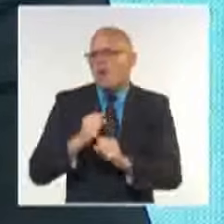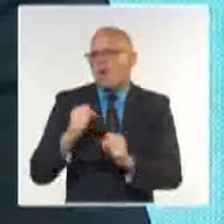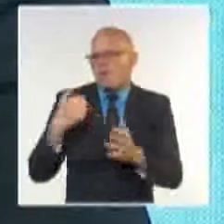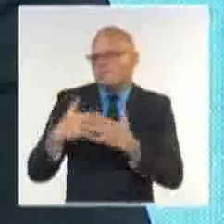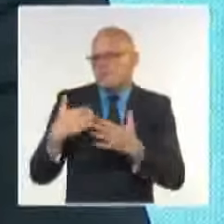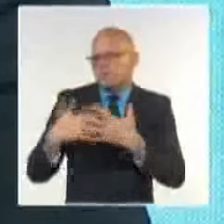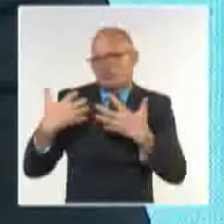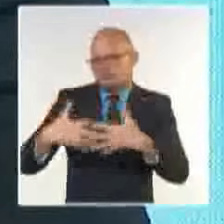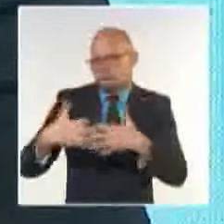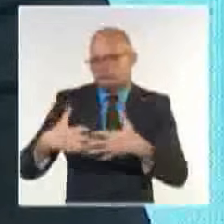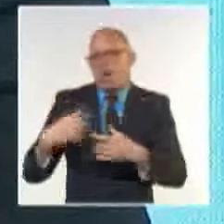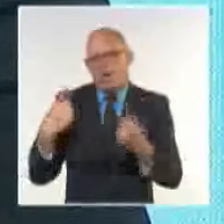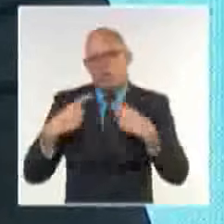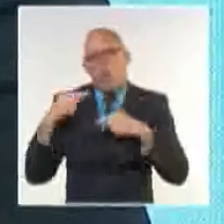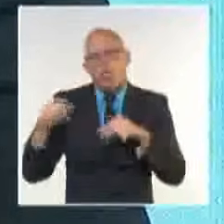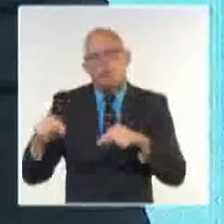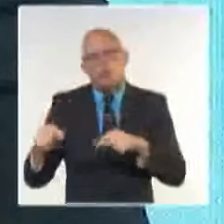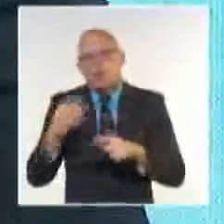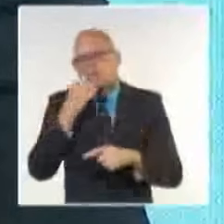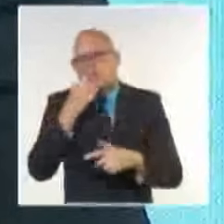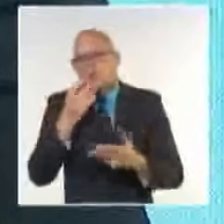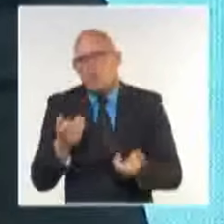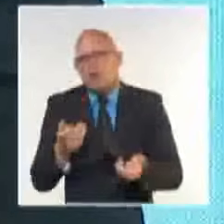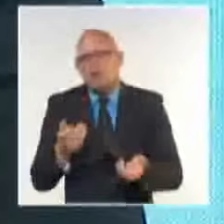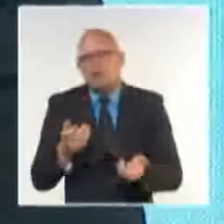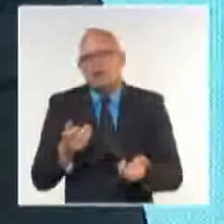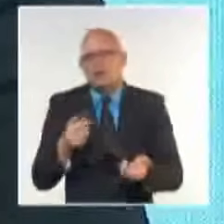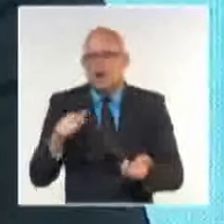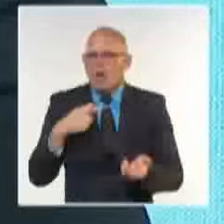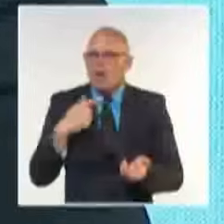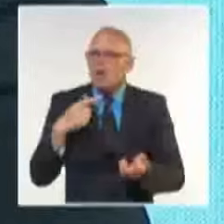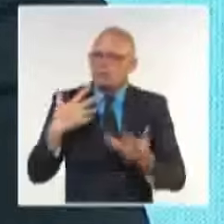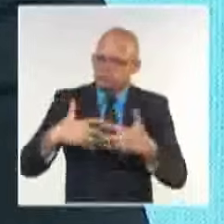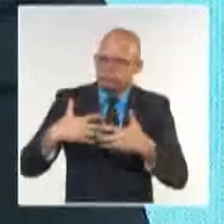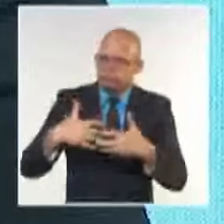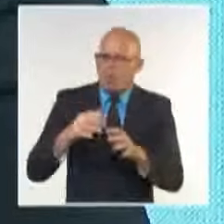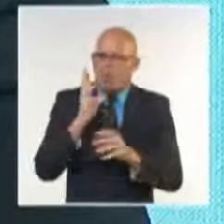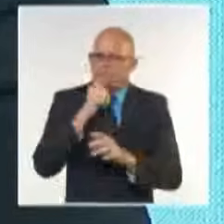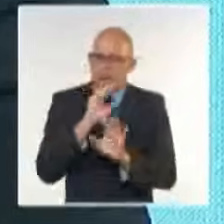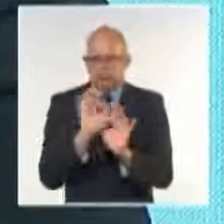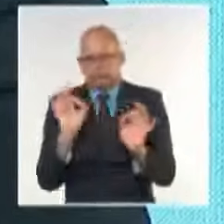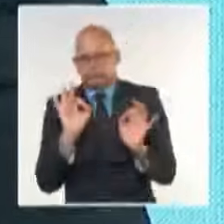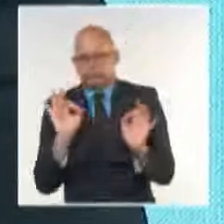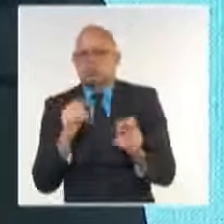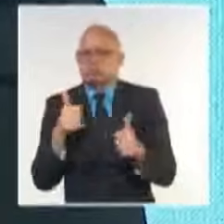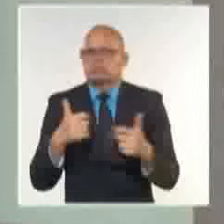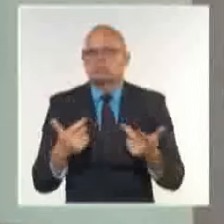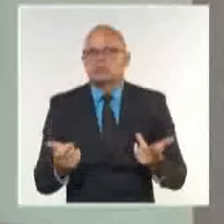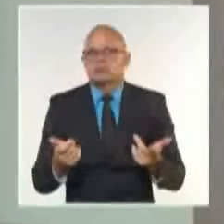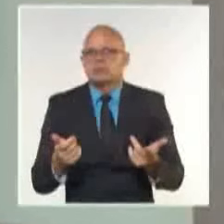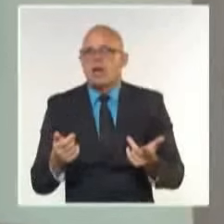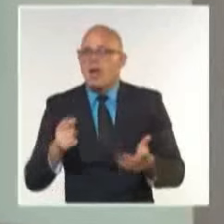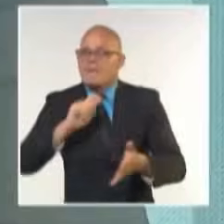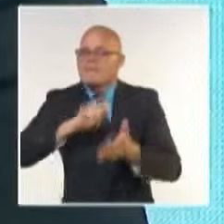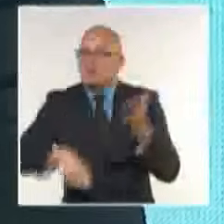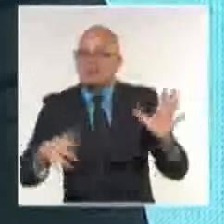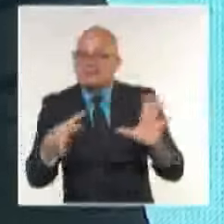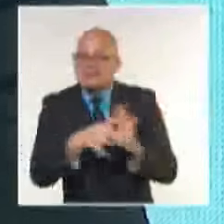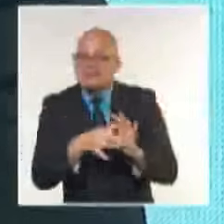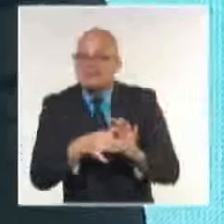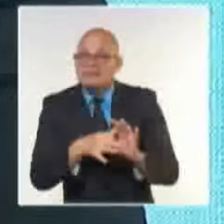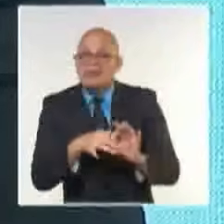de nuestras producciones que permiten llegar al mercado a competir con esas propias importaciones. Y la alianza con el sector privado puede favorecer mucho eso.